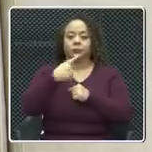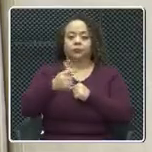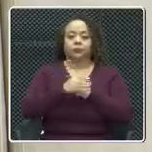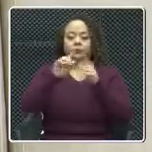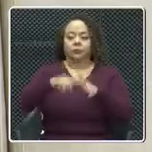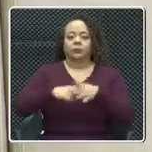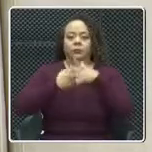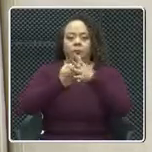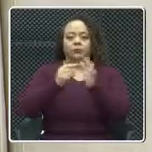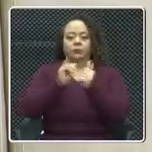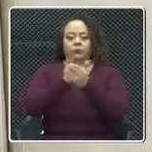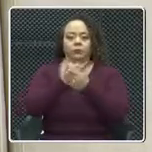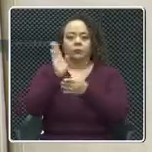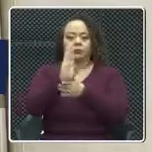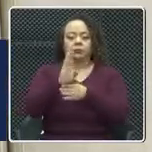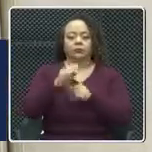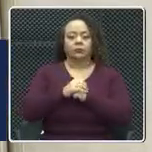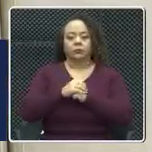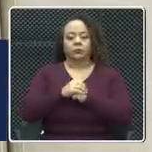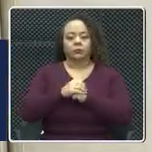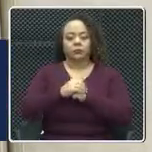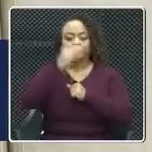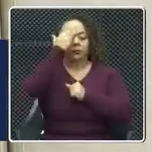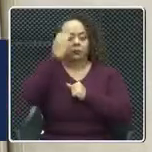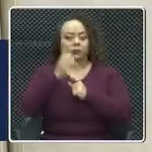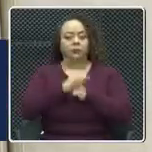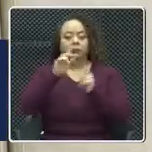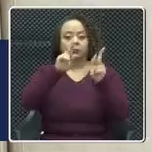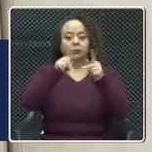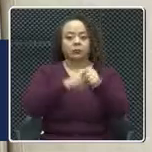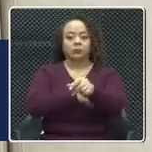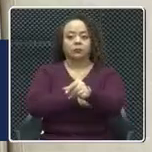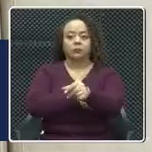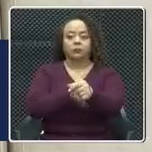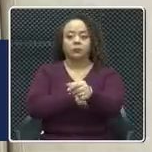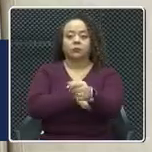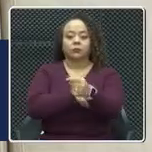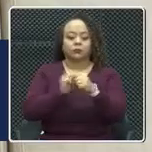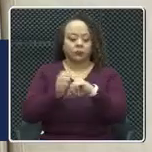al iniciar esta transmisión, ¿verdad? Porque una persona que tiene